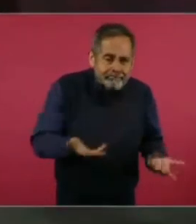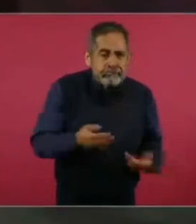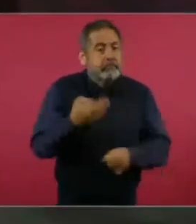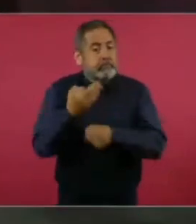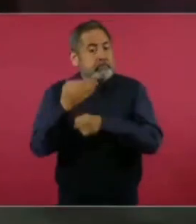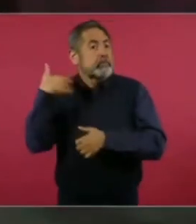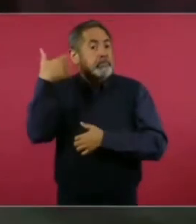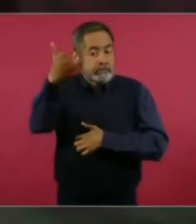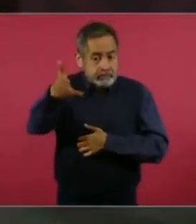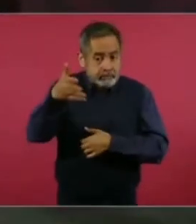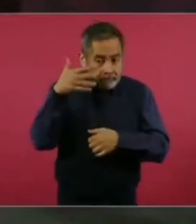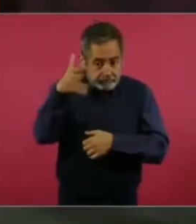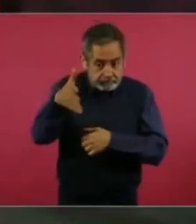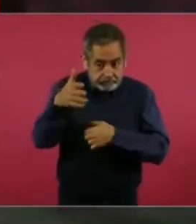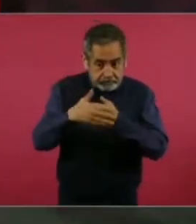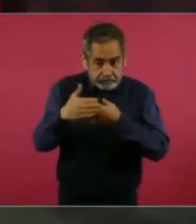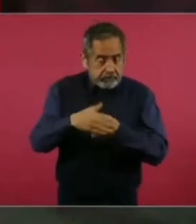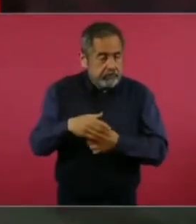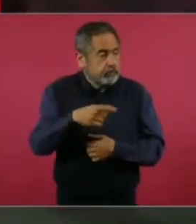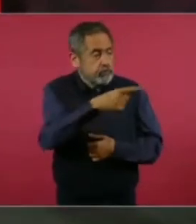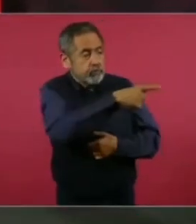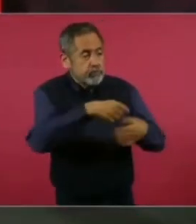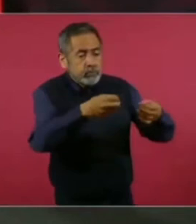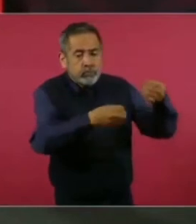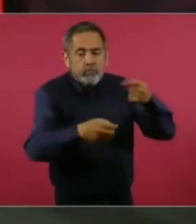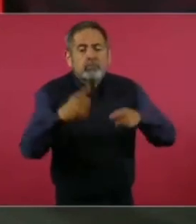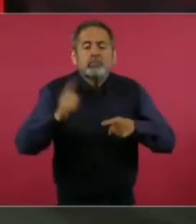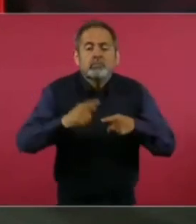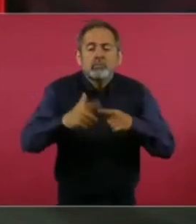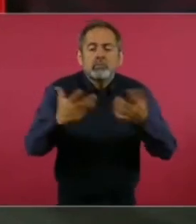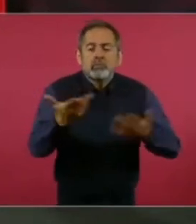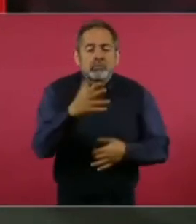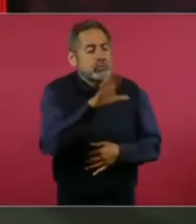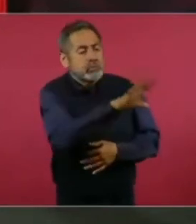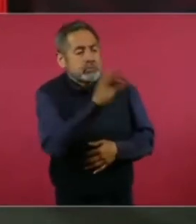elegidos por el pueblo.